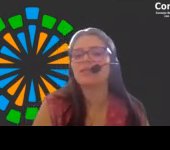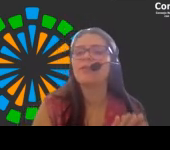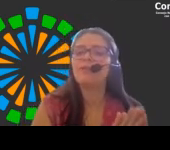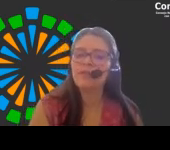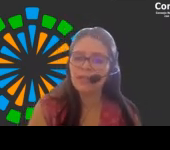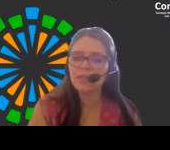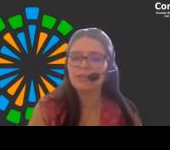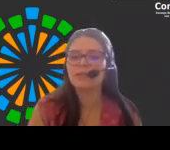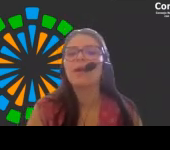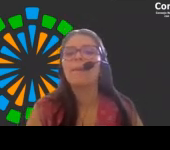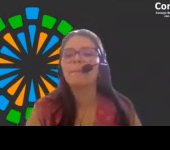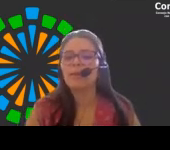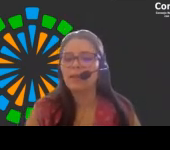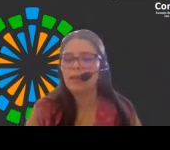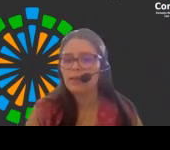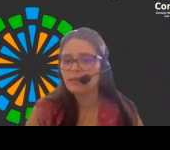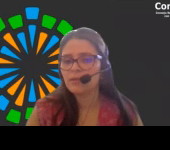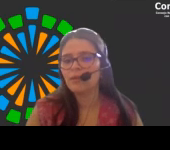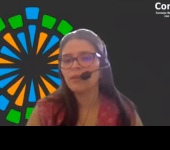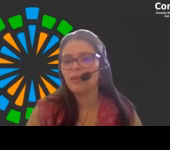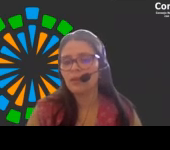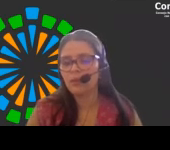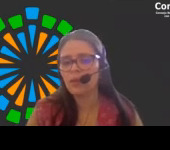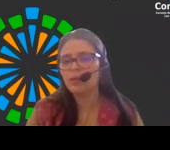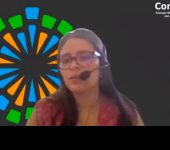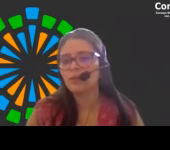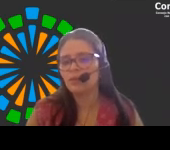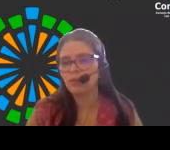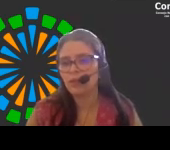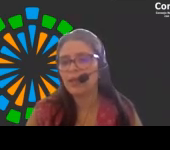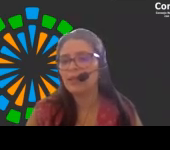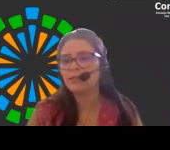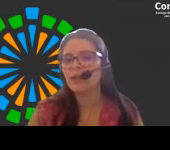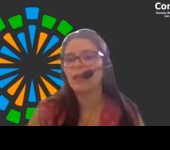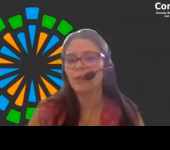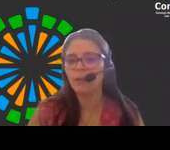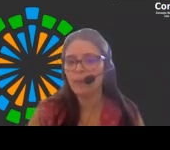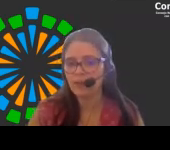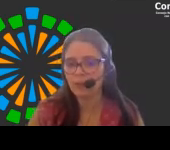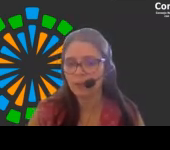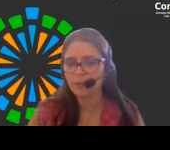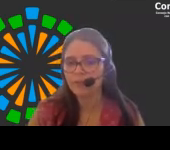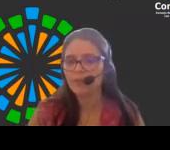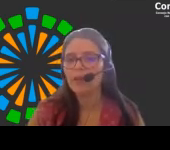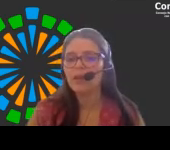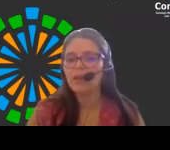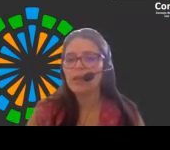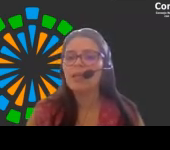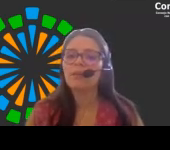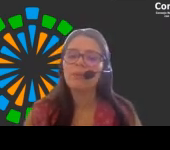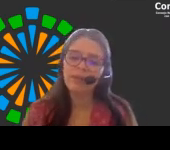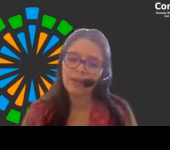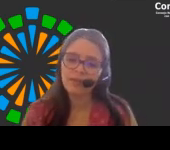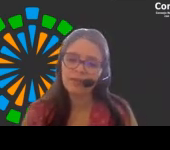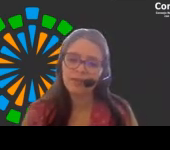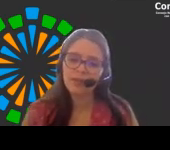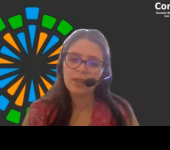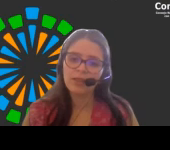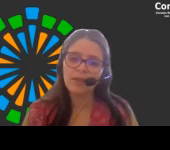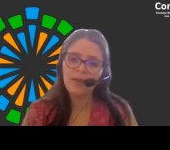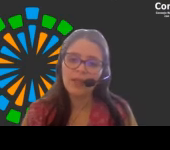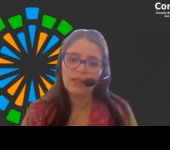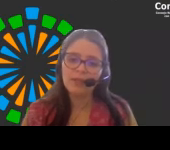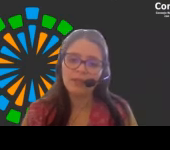deficiencias físicas mentales intelectuales o sensoriales a largo plazo y las barreras